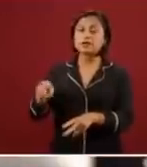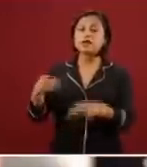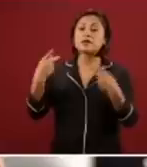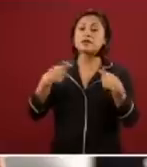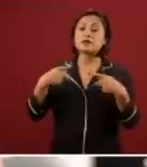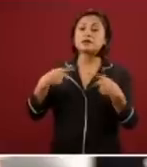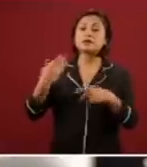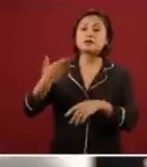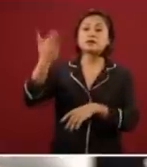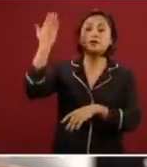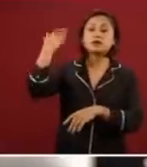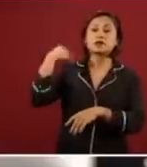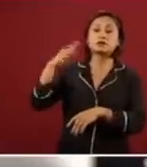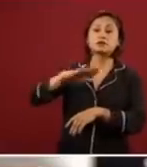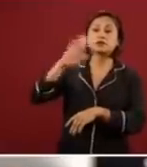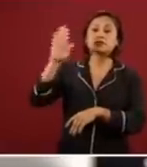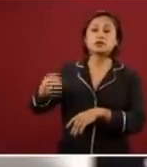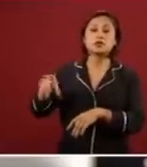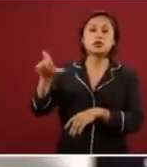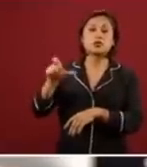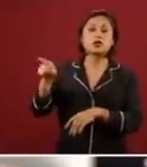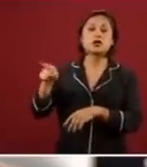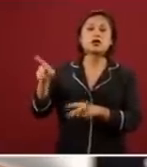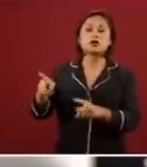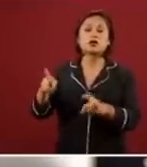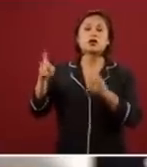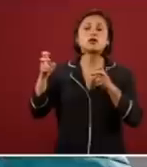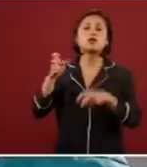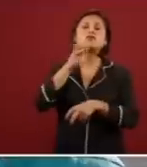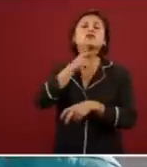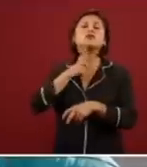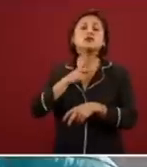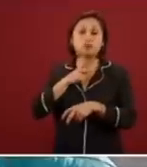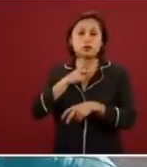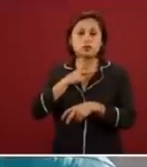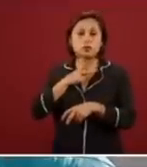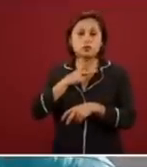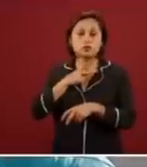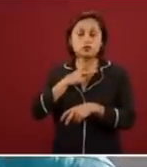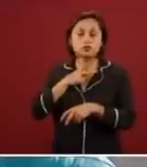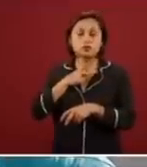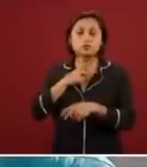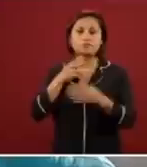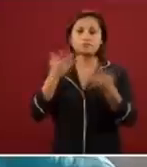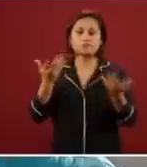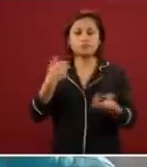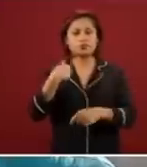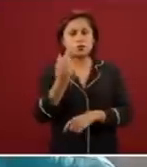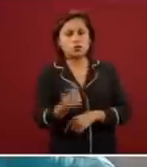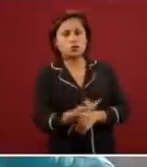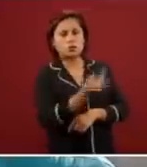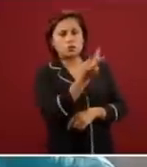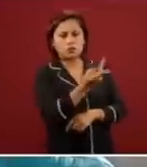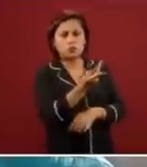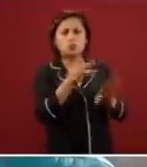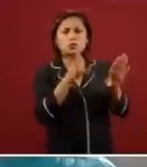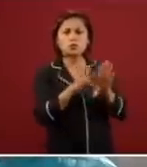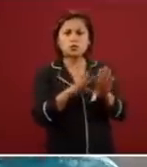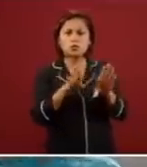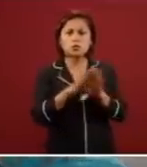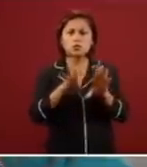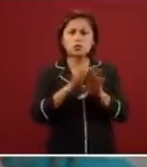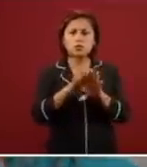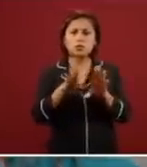que pues, obviamente se dedicaban a robar. ¿Cuál ha sido el ritmo de la entrega de apoyos a las personas